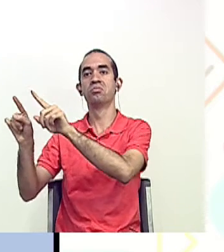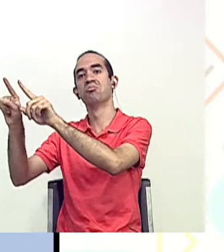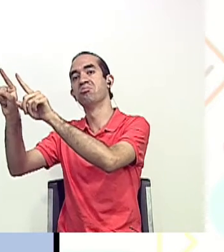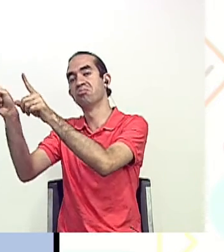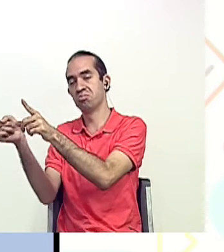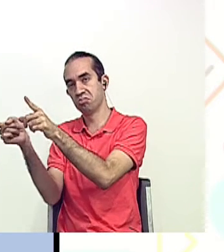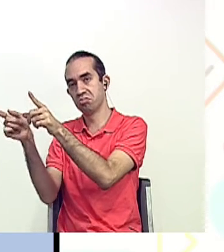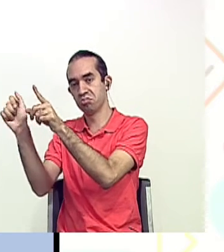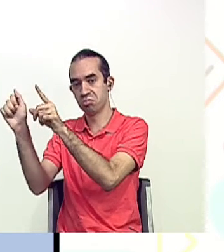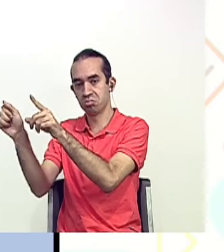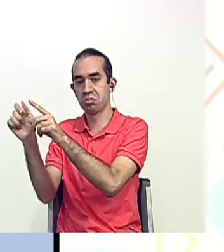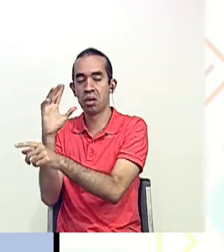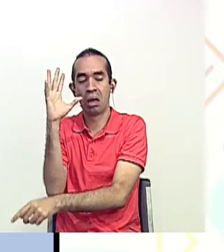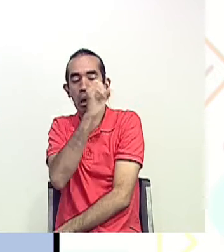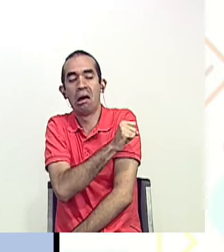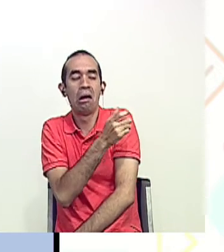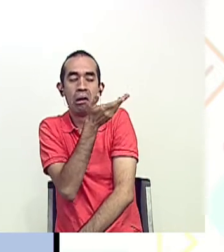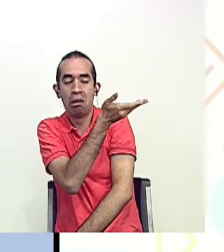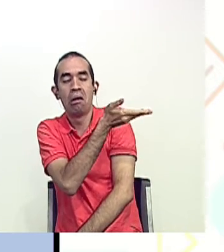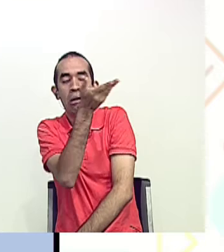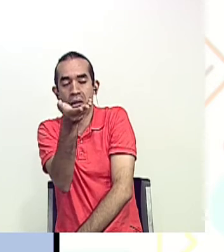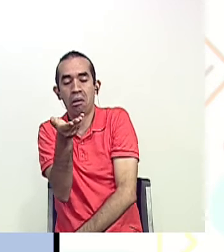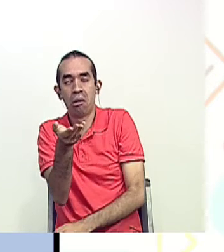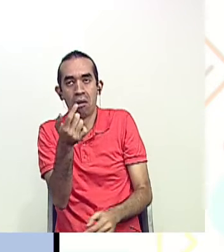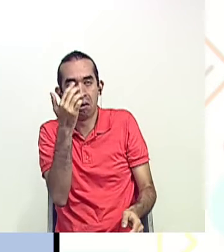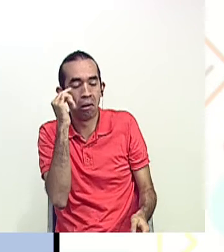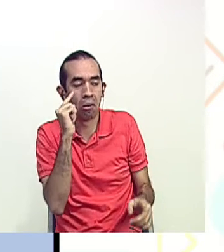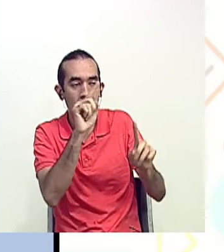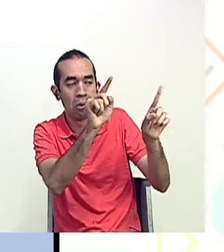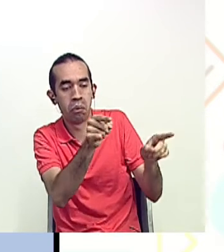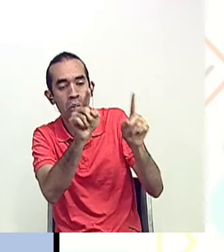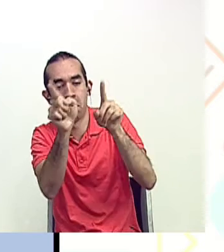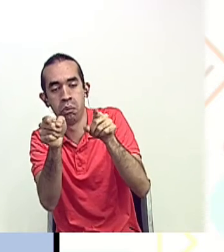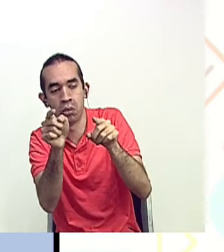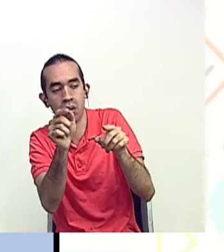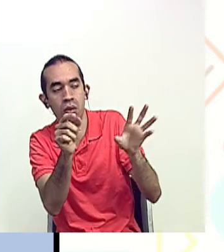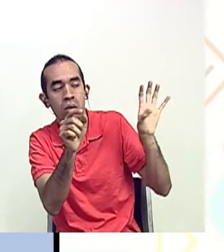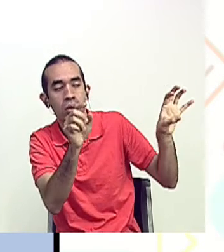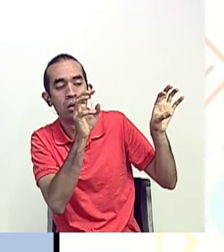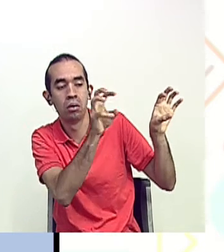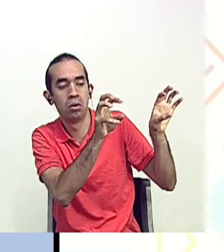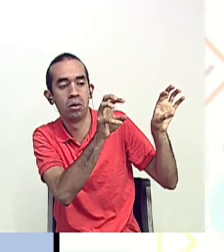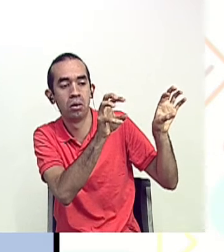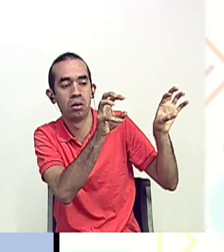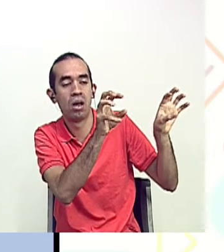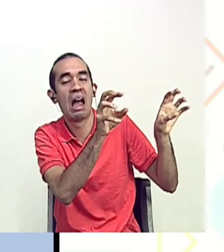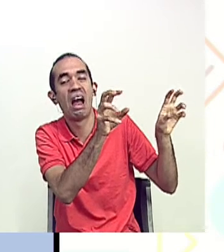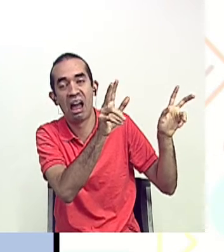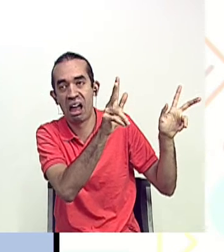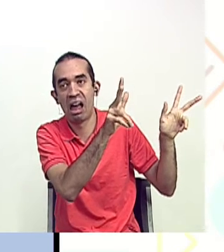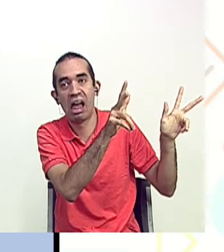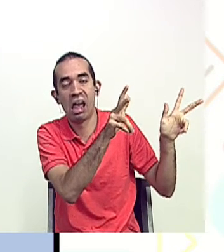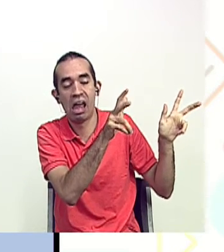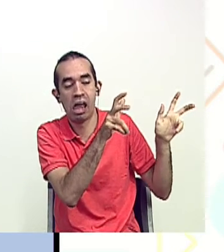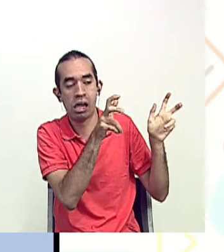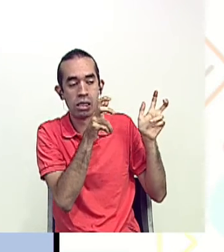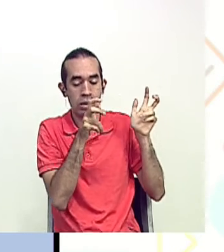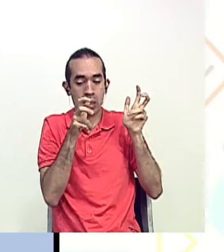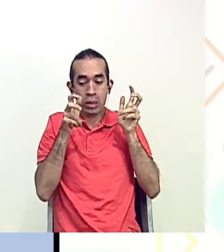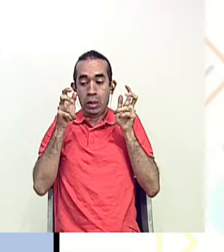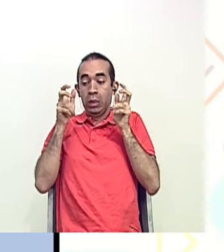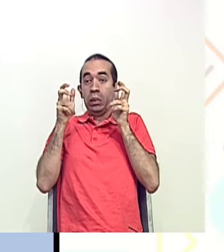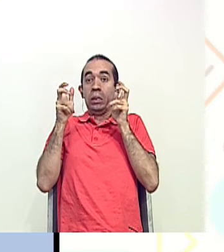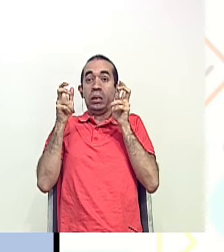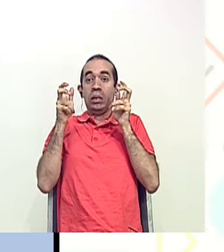podríamos deducir que los términos que van delante de cada una de las expresiones, con el